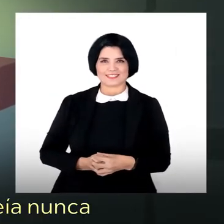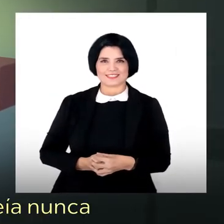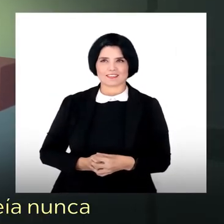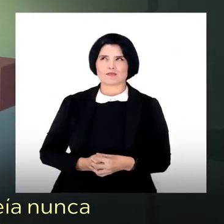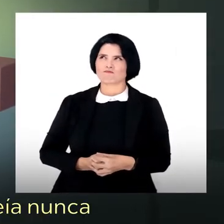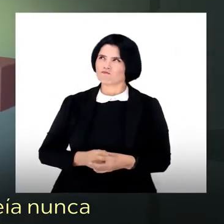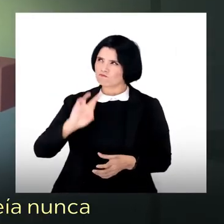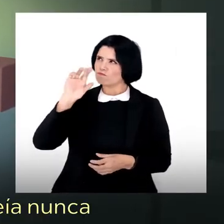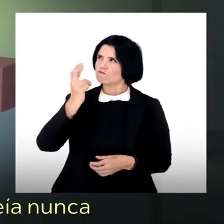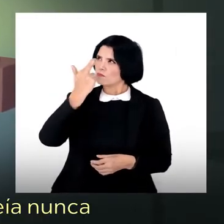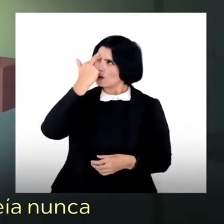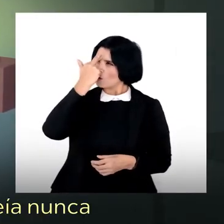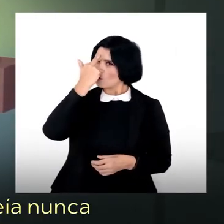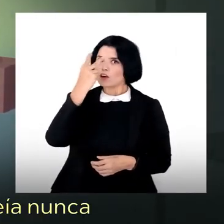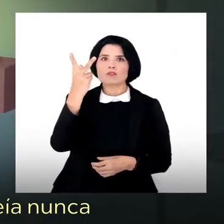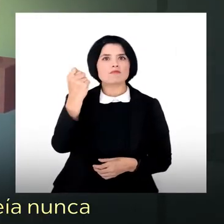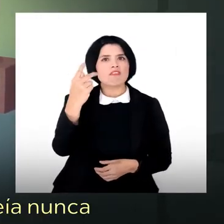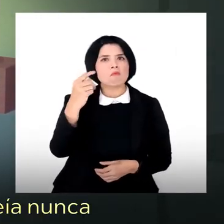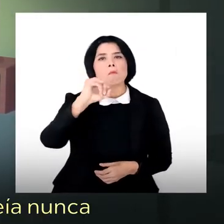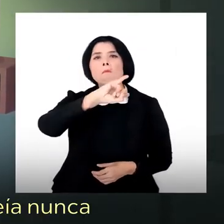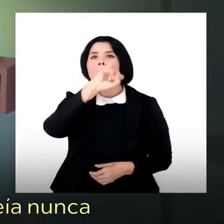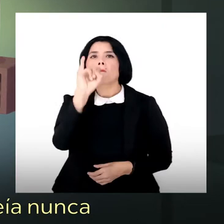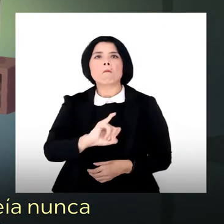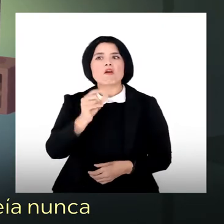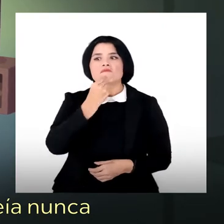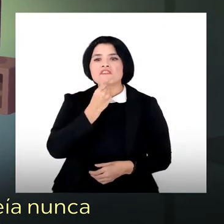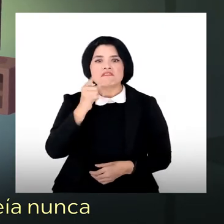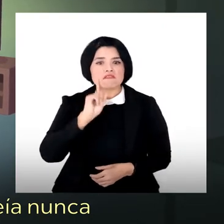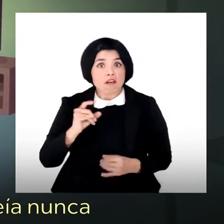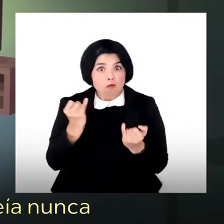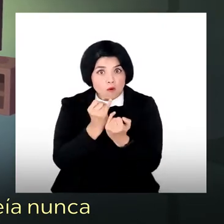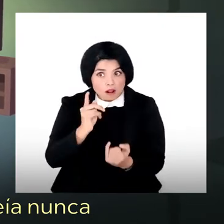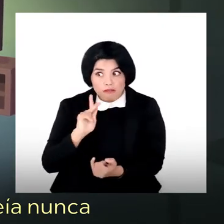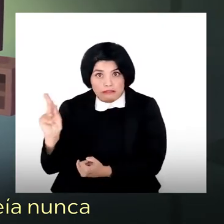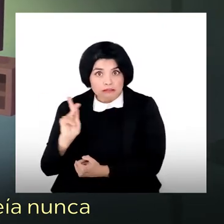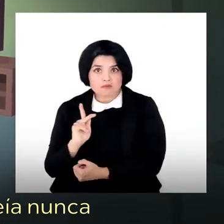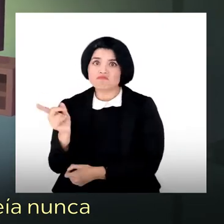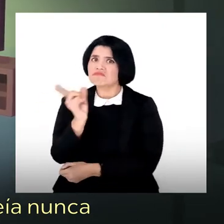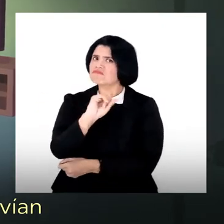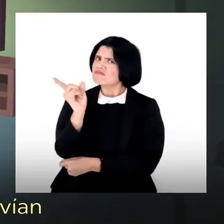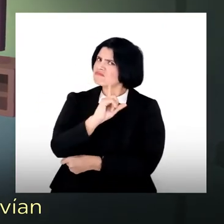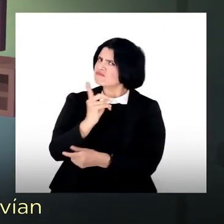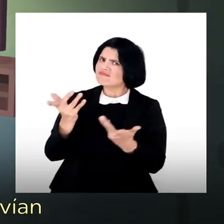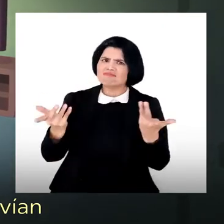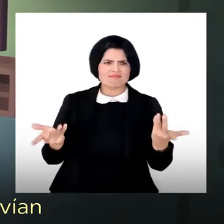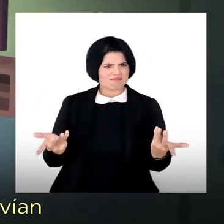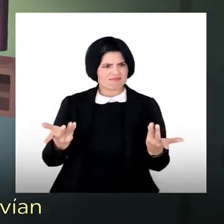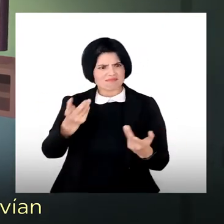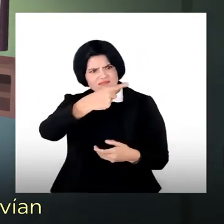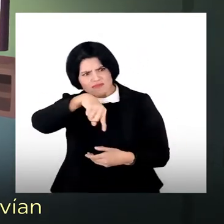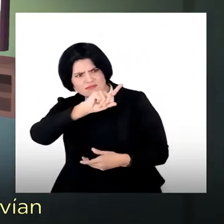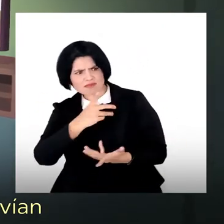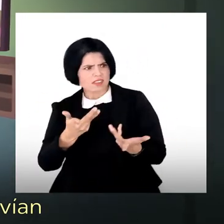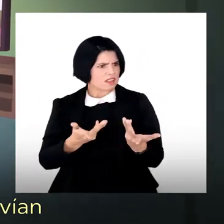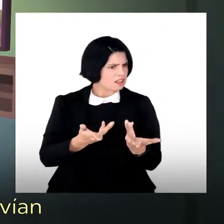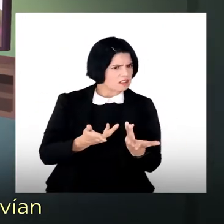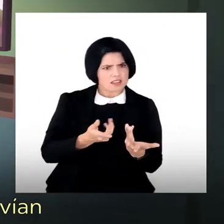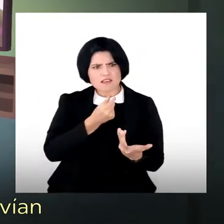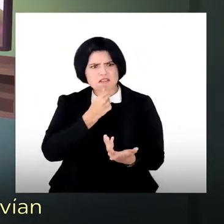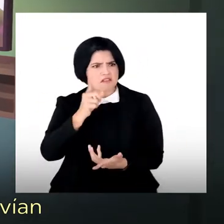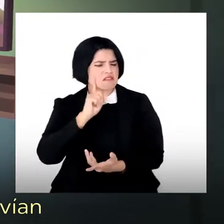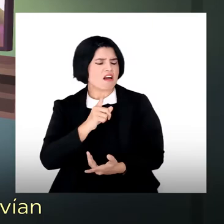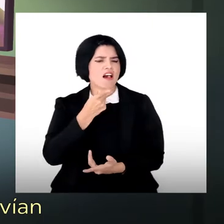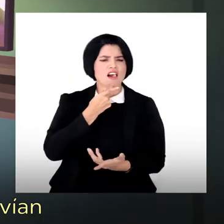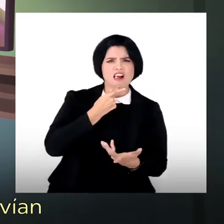Recuerdo que en las caricaturas no veía nunca a niñas como Clara o como yo. Todas las niñas hablaban y se movían tan